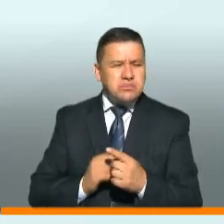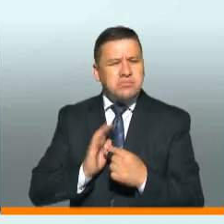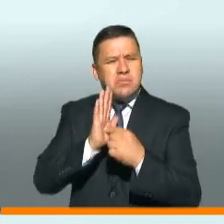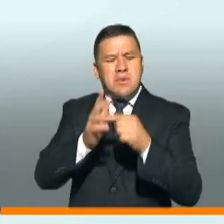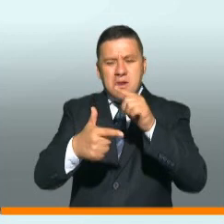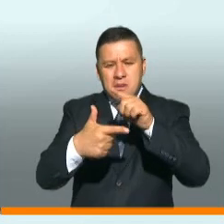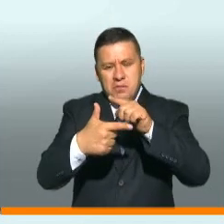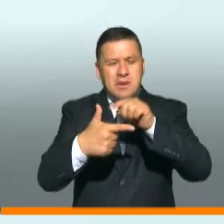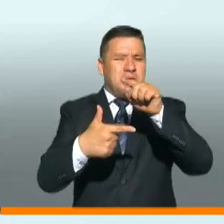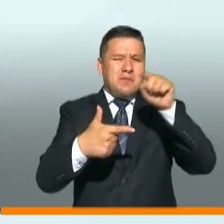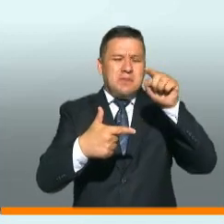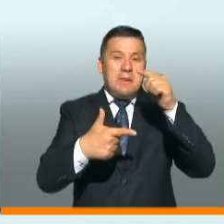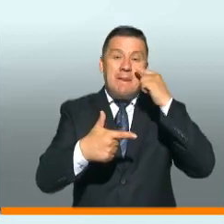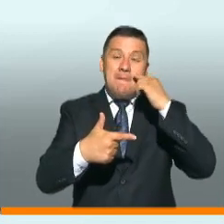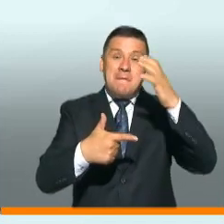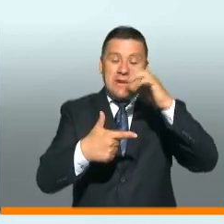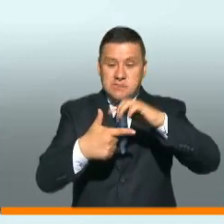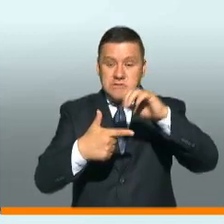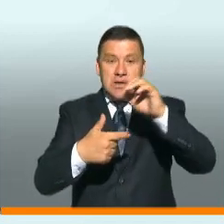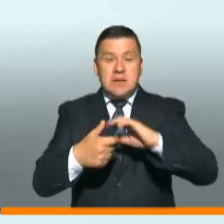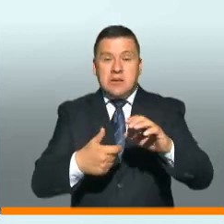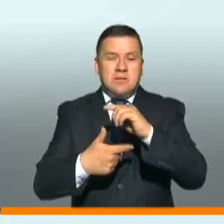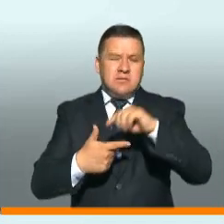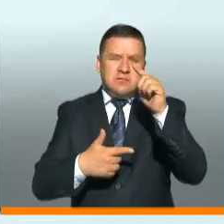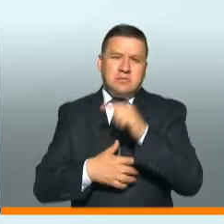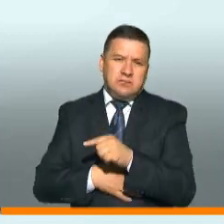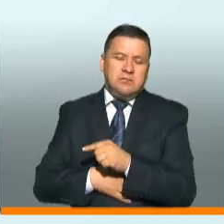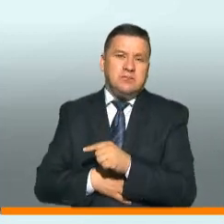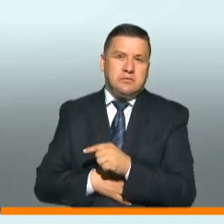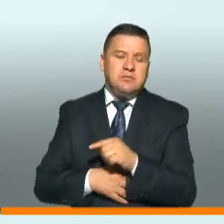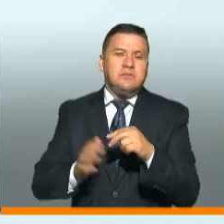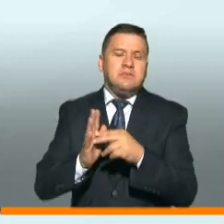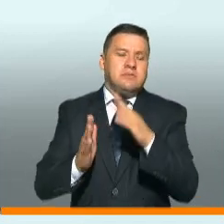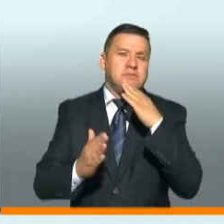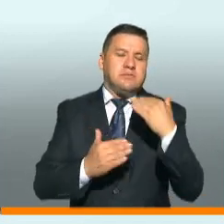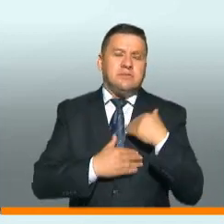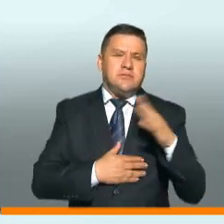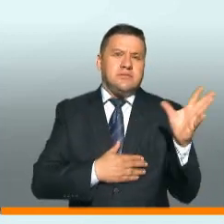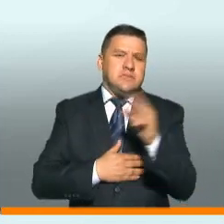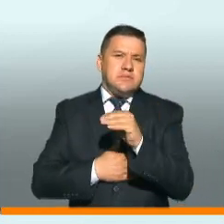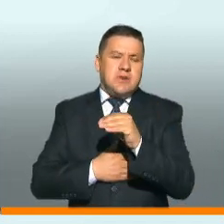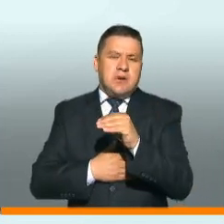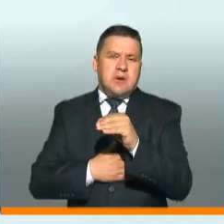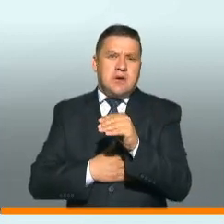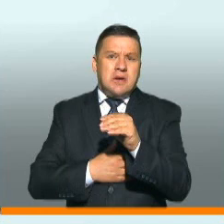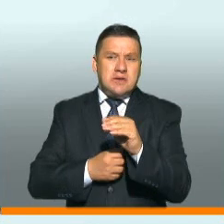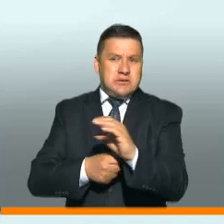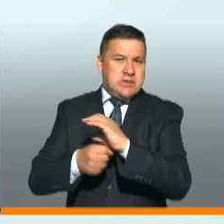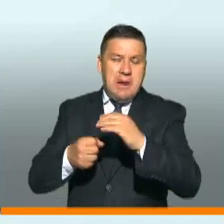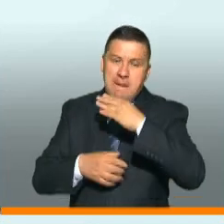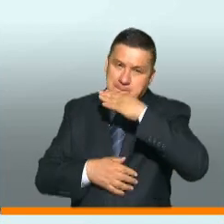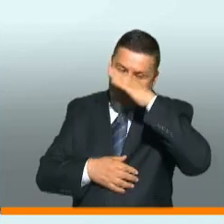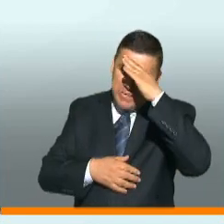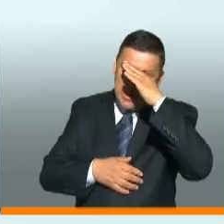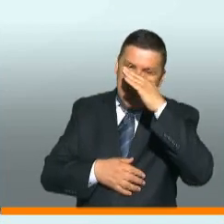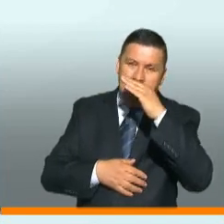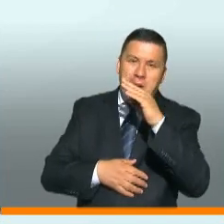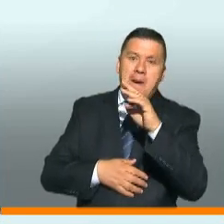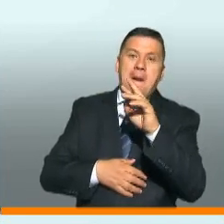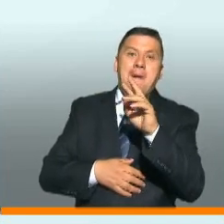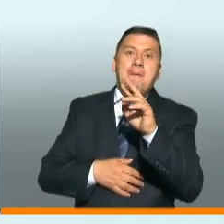presenta un pico el más alto que ha tenido la ciudad, y esto se corresponde con toda el área metropolitana del Valle de